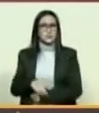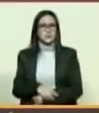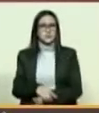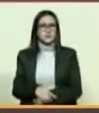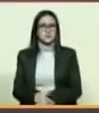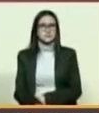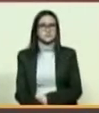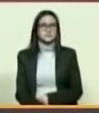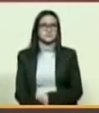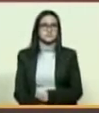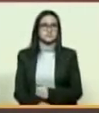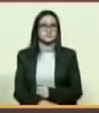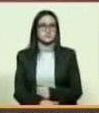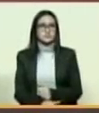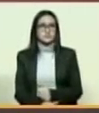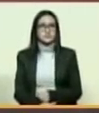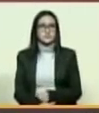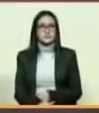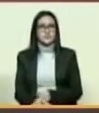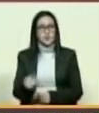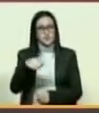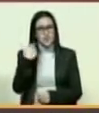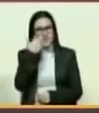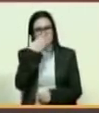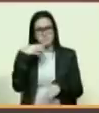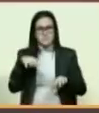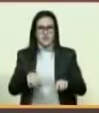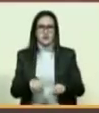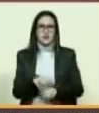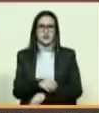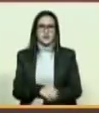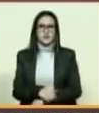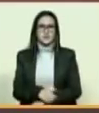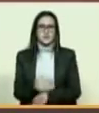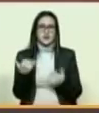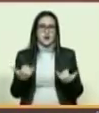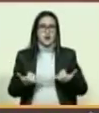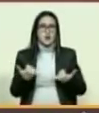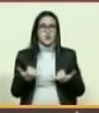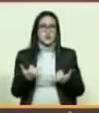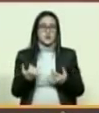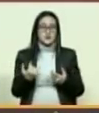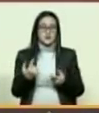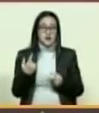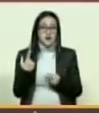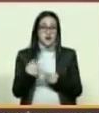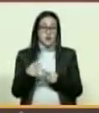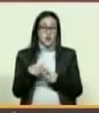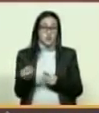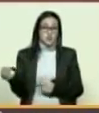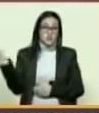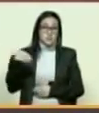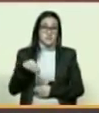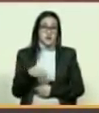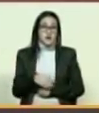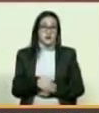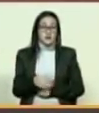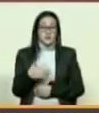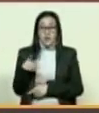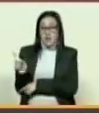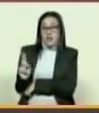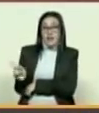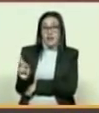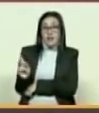ser imperio alguno. Ahorita son otros más de los pocos que le mueven la cola